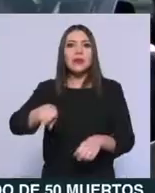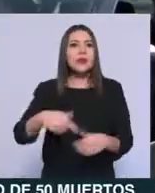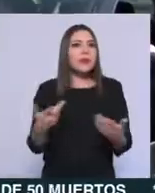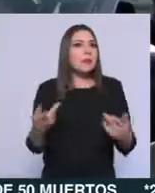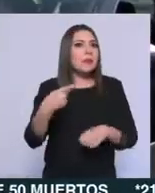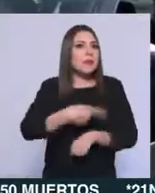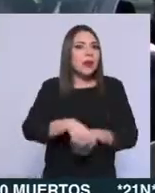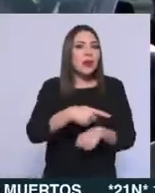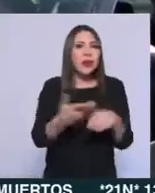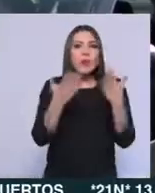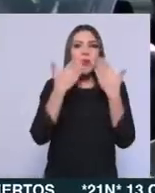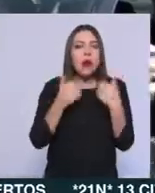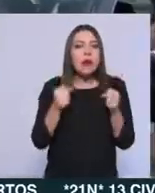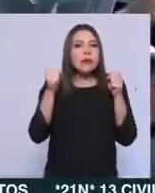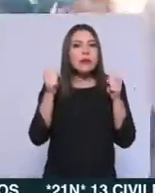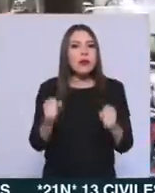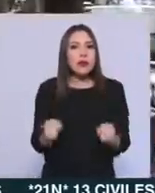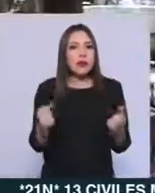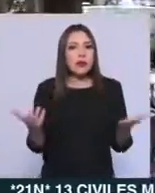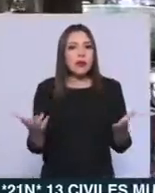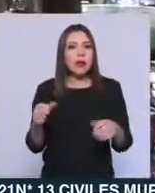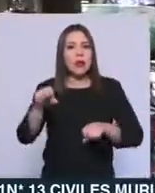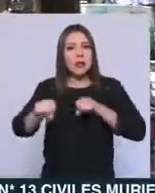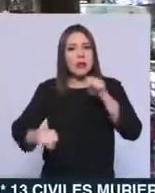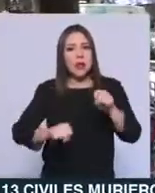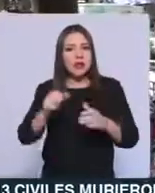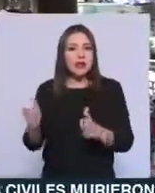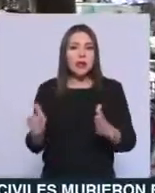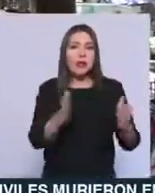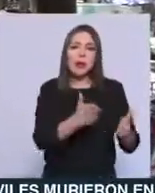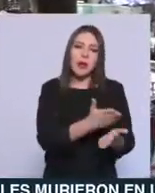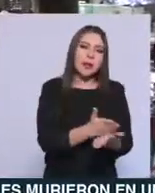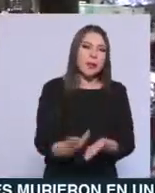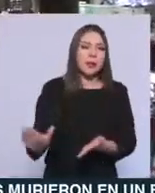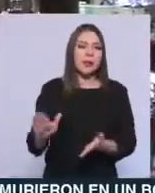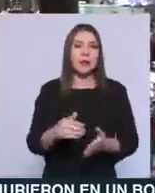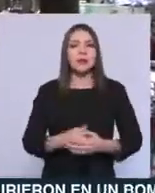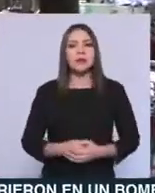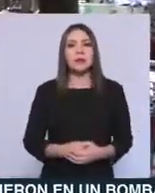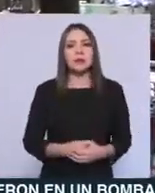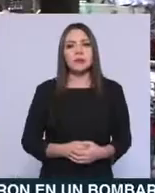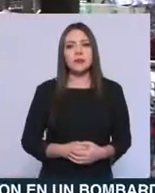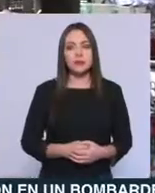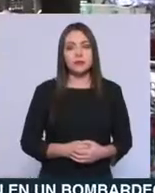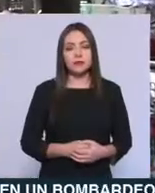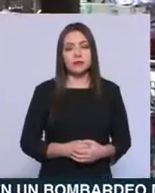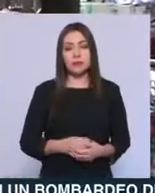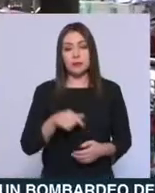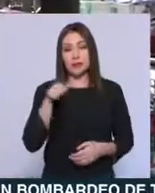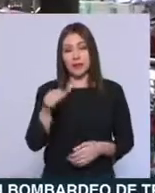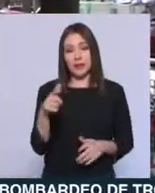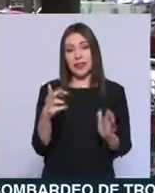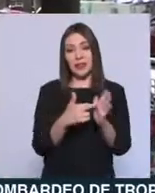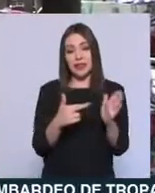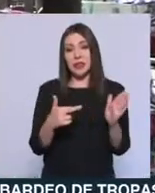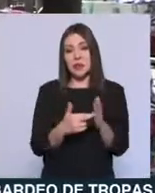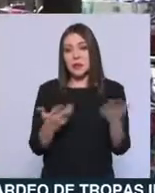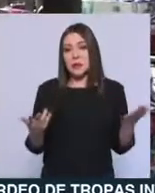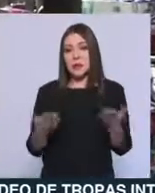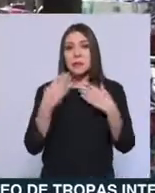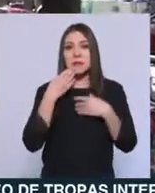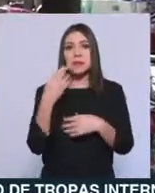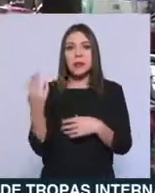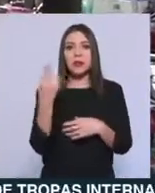El hábito de la bicicleta es otra cosa. Es una buena manera de cómo resguardarte cuando vienes en la